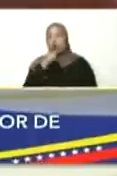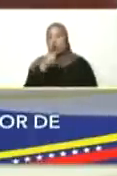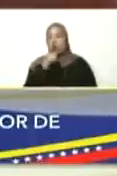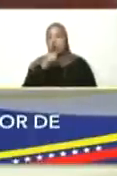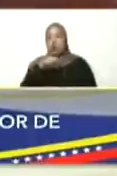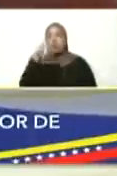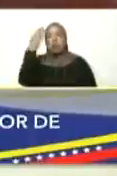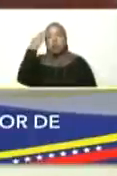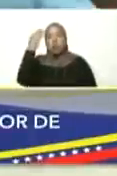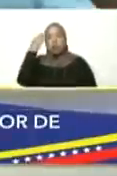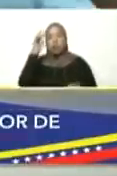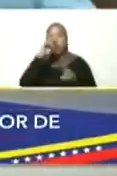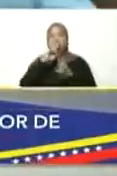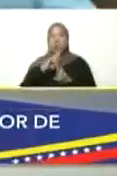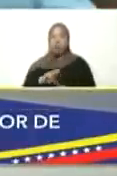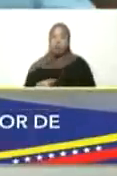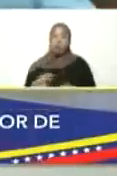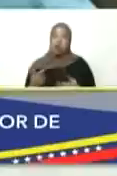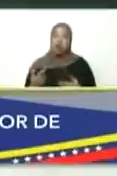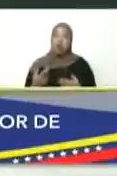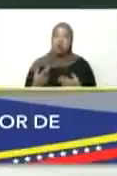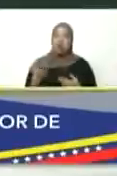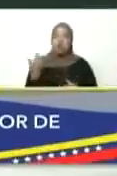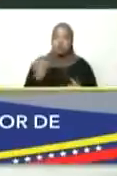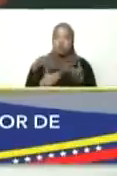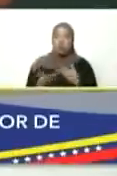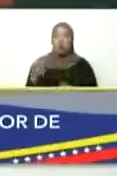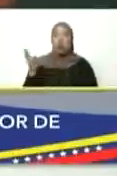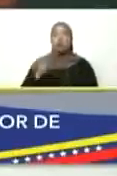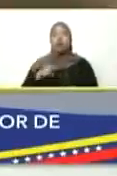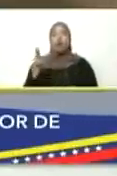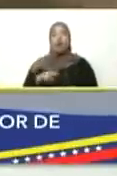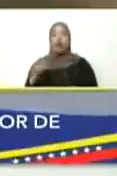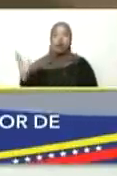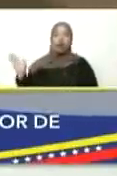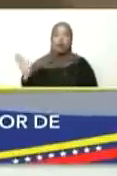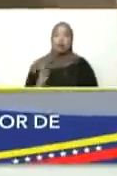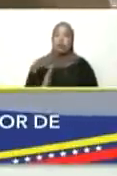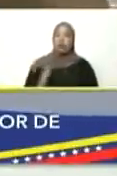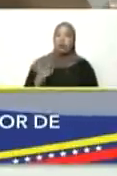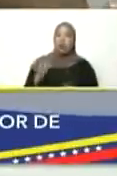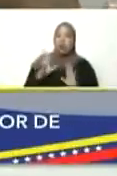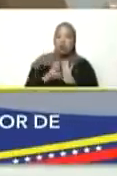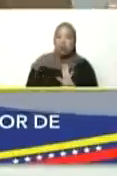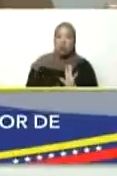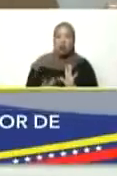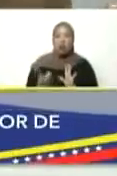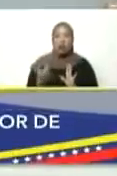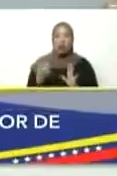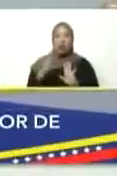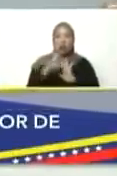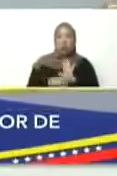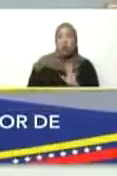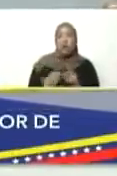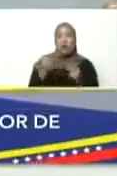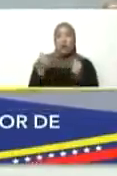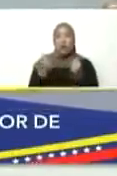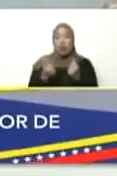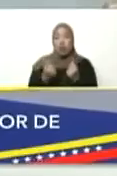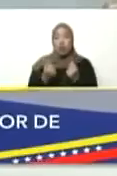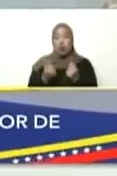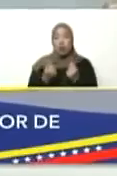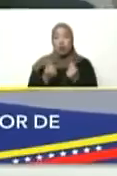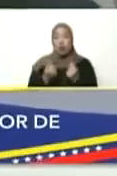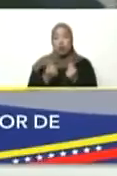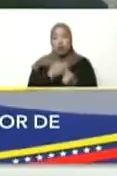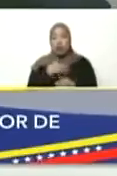ustedes saben los resultados de los realazos. Nunca llegaban, nunca se ejecutaban. Y